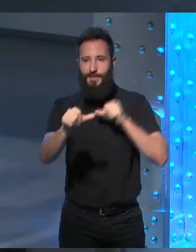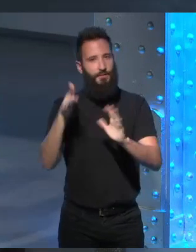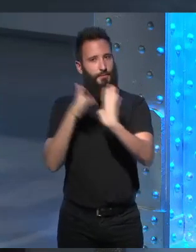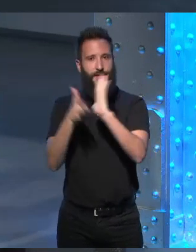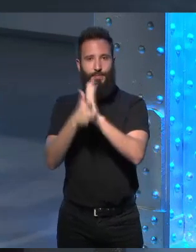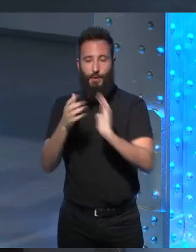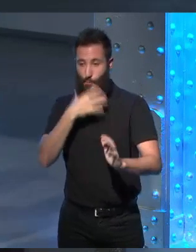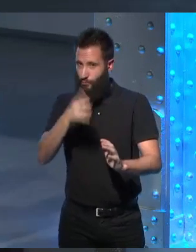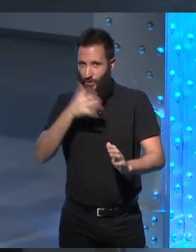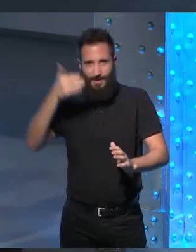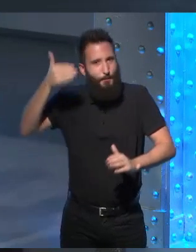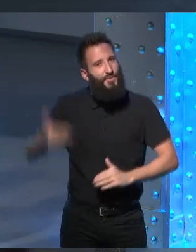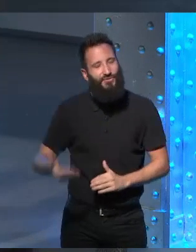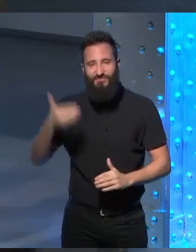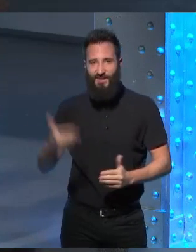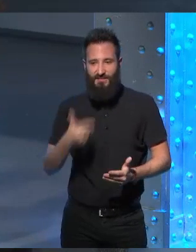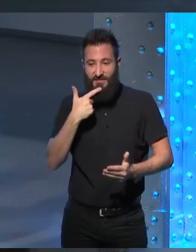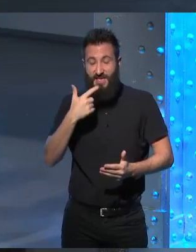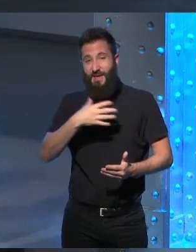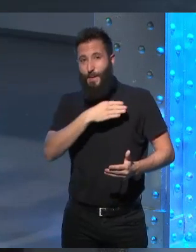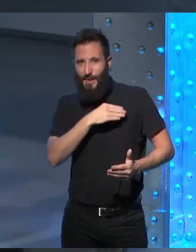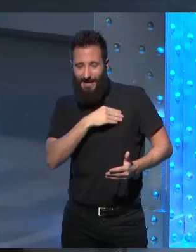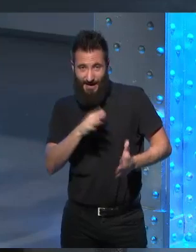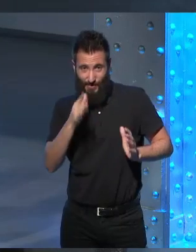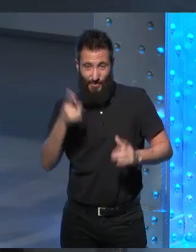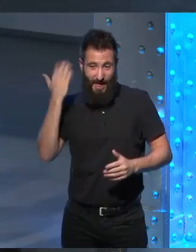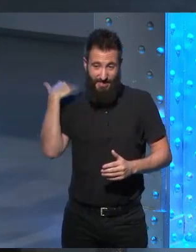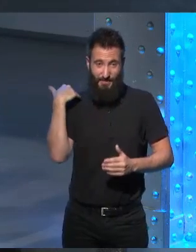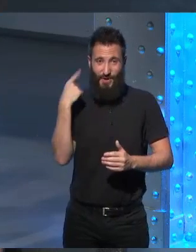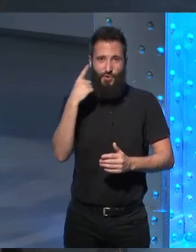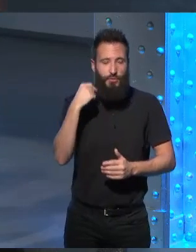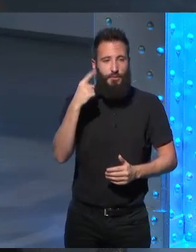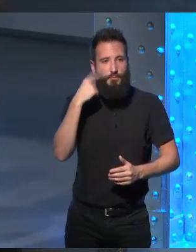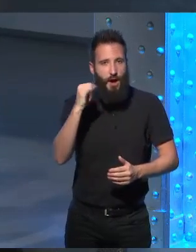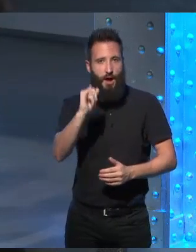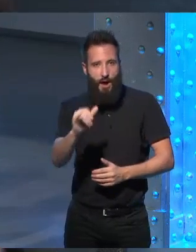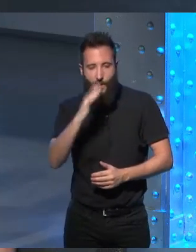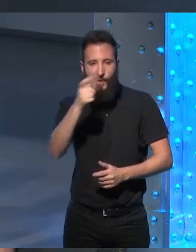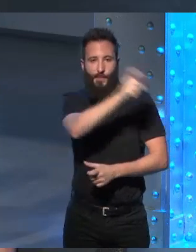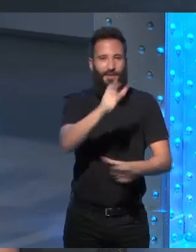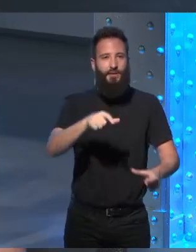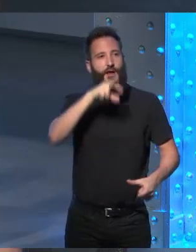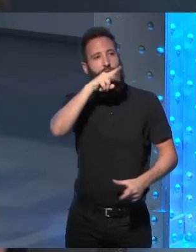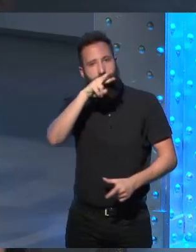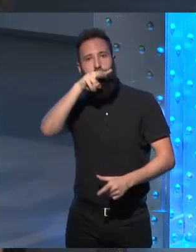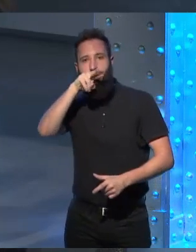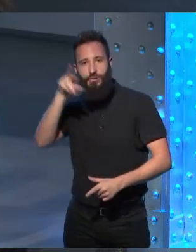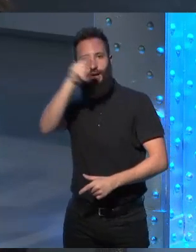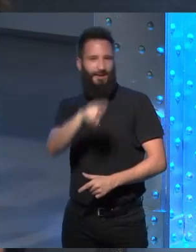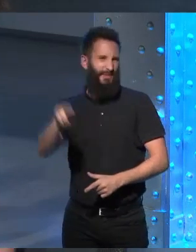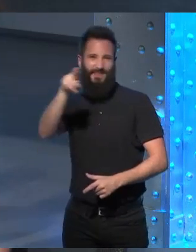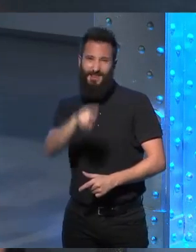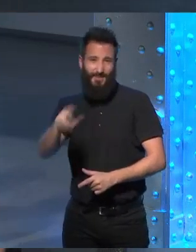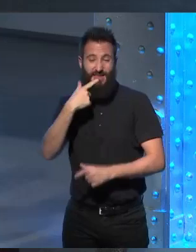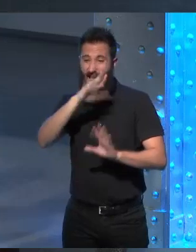porque lamentablemente estamos empezando a acostumbrarnos a argumentarios que la gente repite sistemáticamente como mantras sin